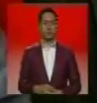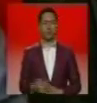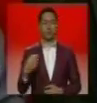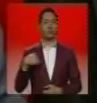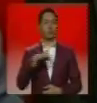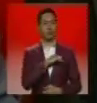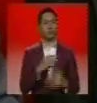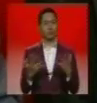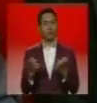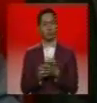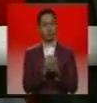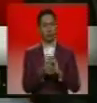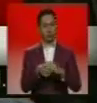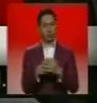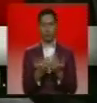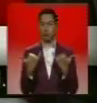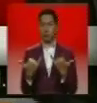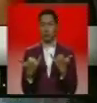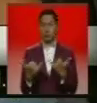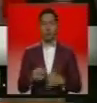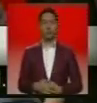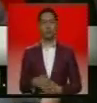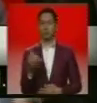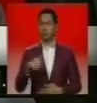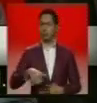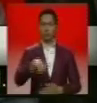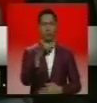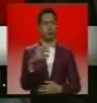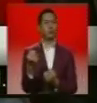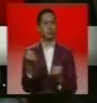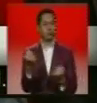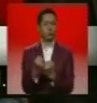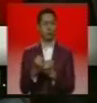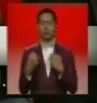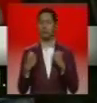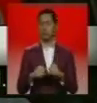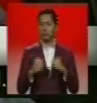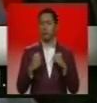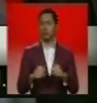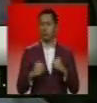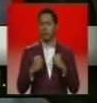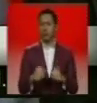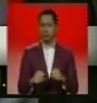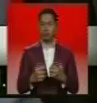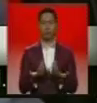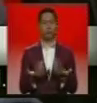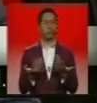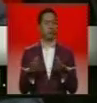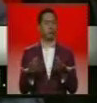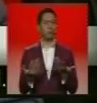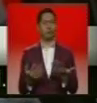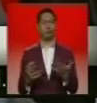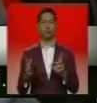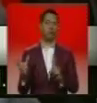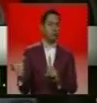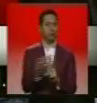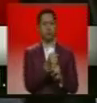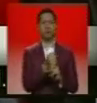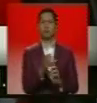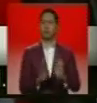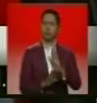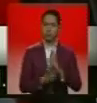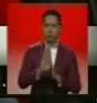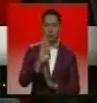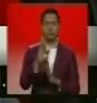Queremos aprovechar esta ocasión para continuar apoyando los esfuerzos de superación, de continuo